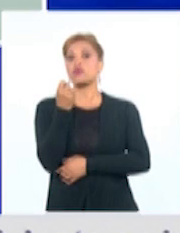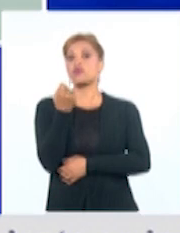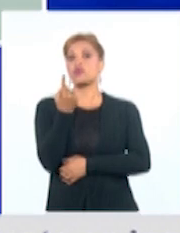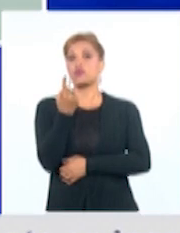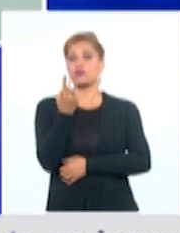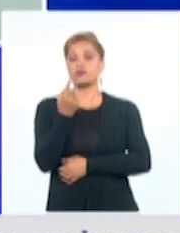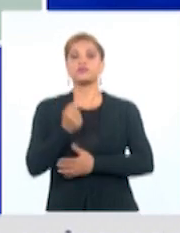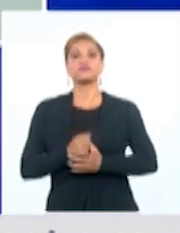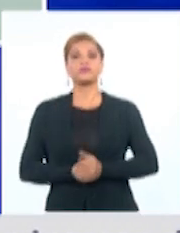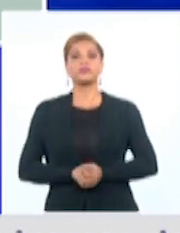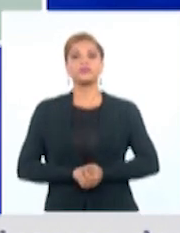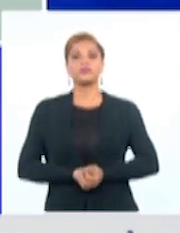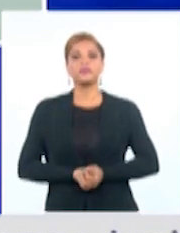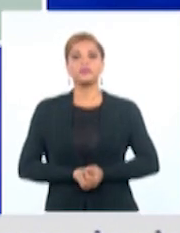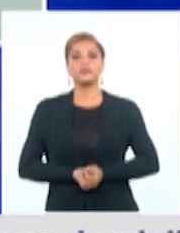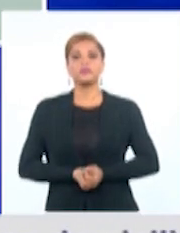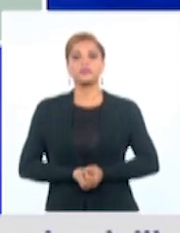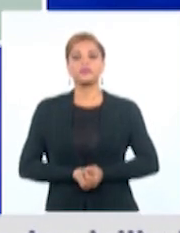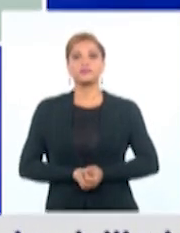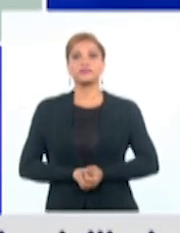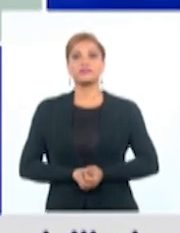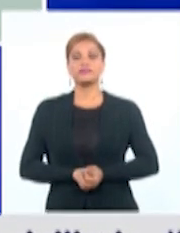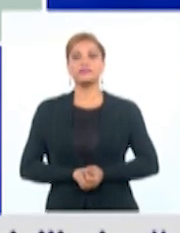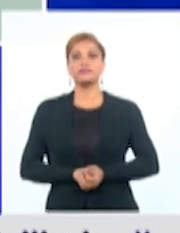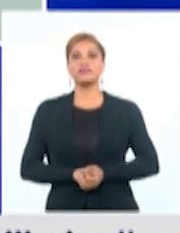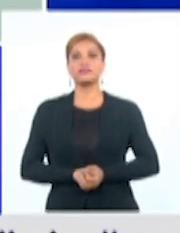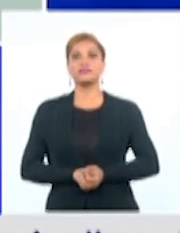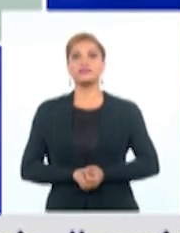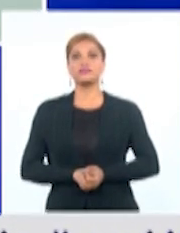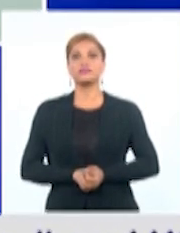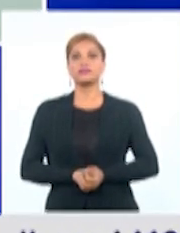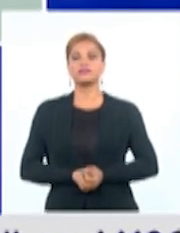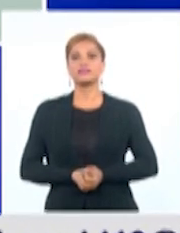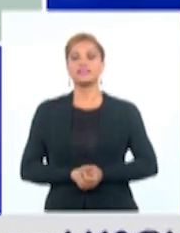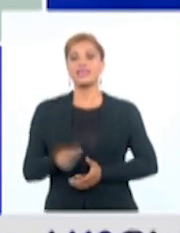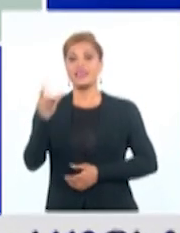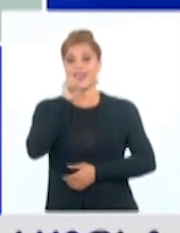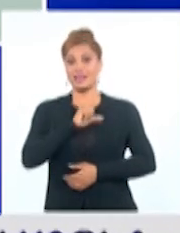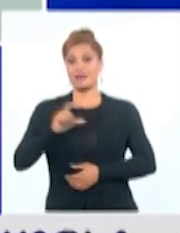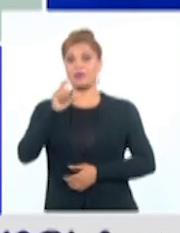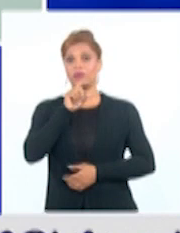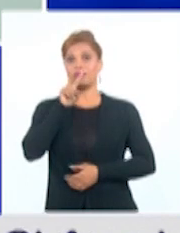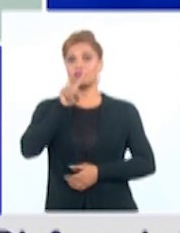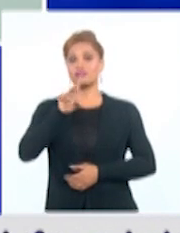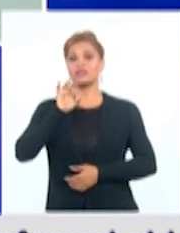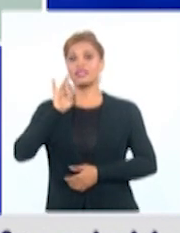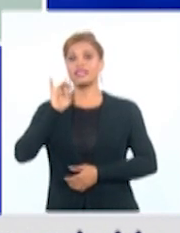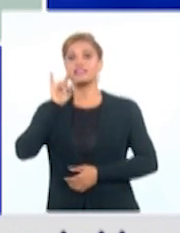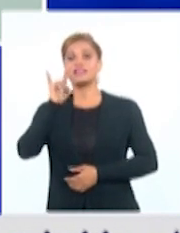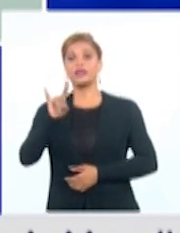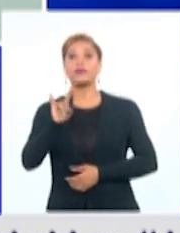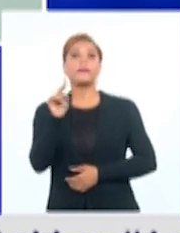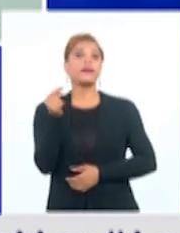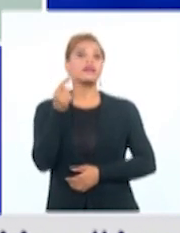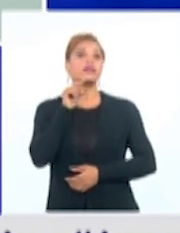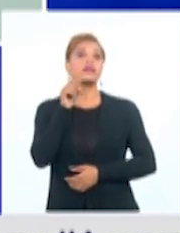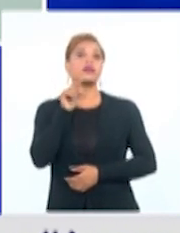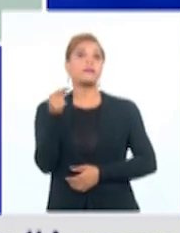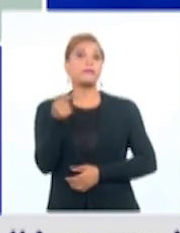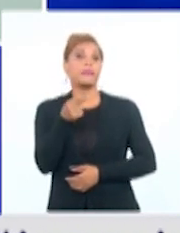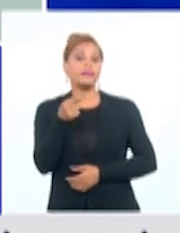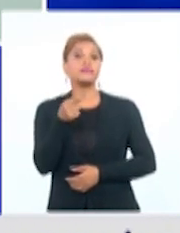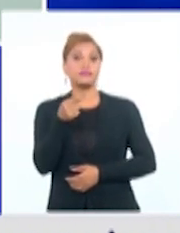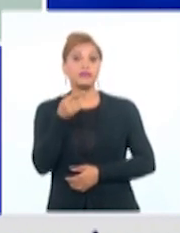positivo autóctono. La provincia de Camagüey con 279 casos, 58 menos que los que